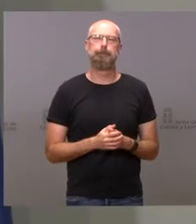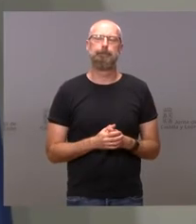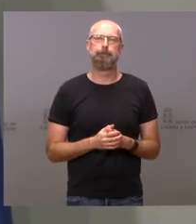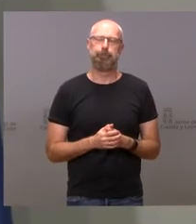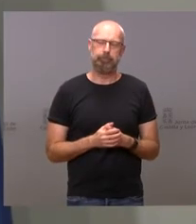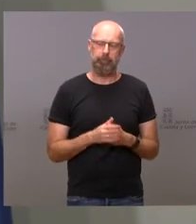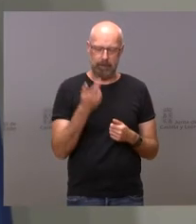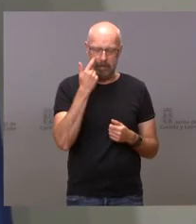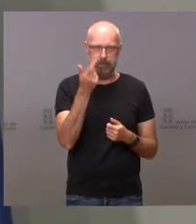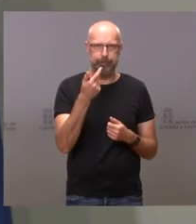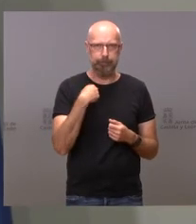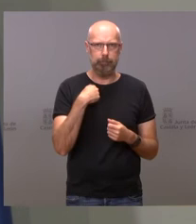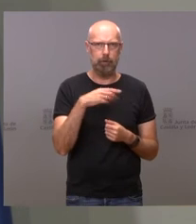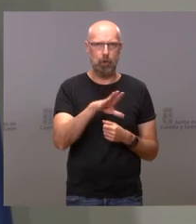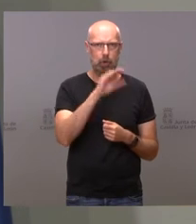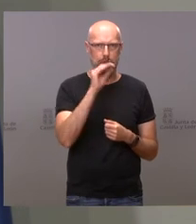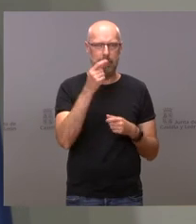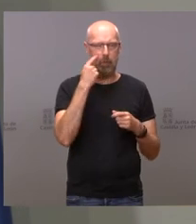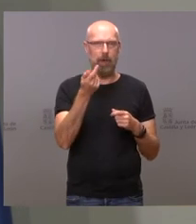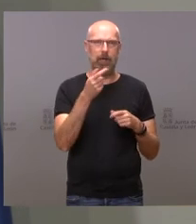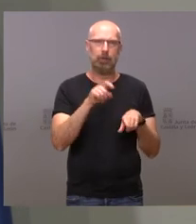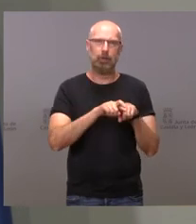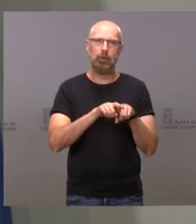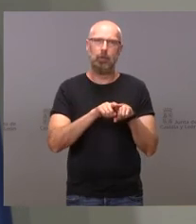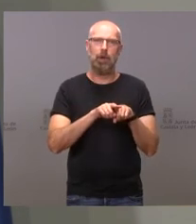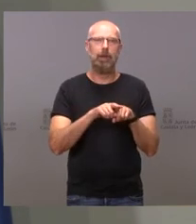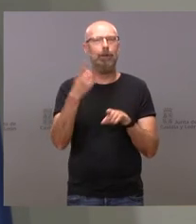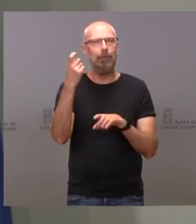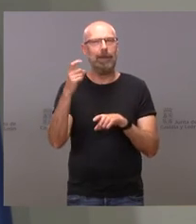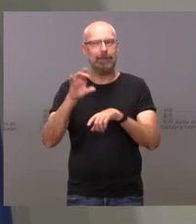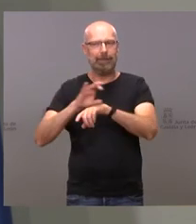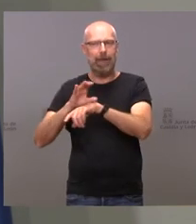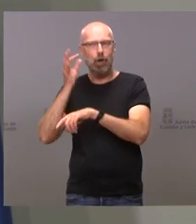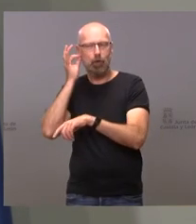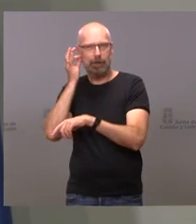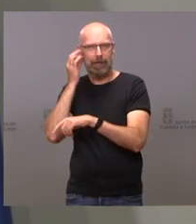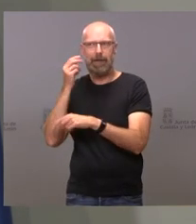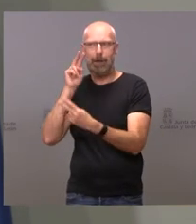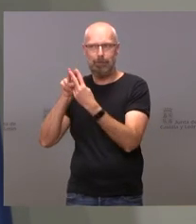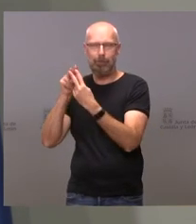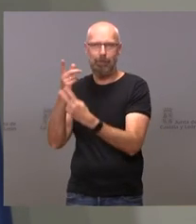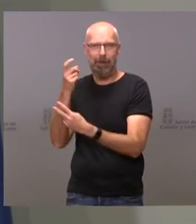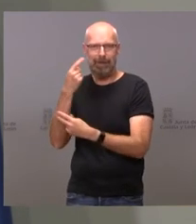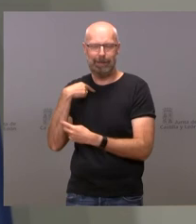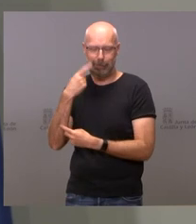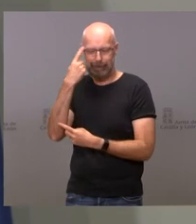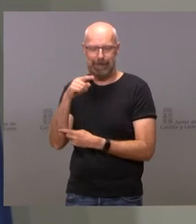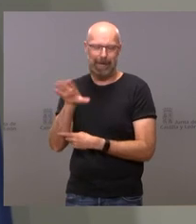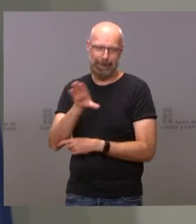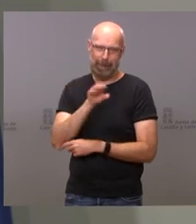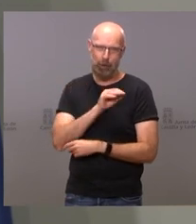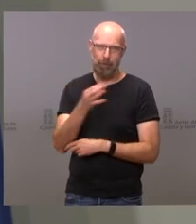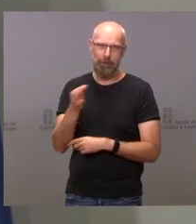Bueno, yo comprendo que tenga usted síndrome de abstinencia de Verónica Casado, ¿no? Es decir, pero decir que Verónica Casado